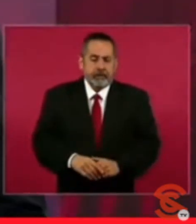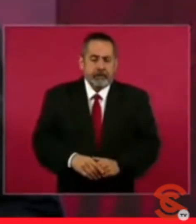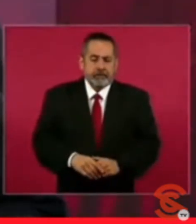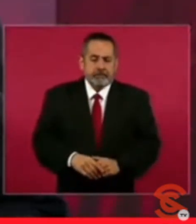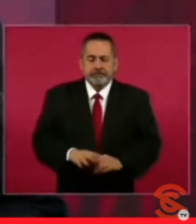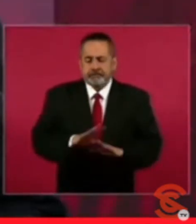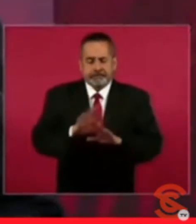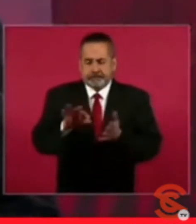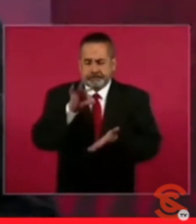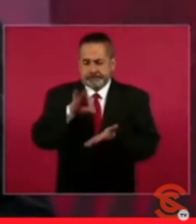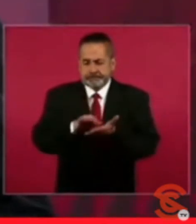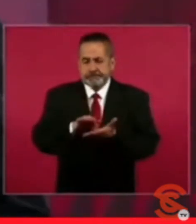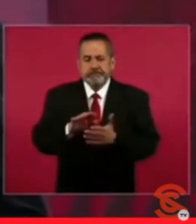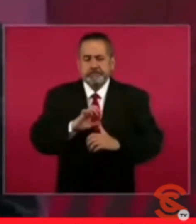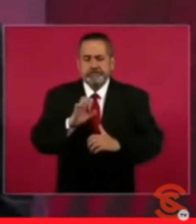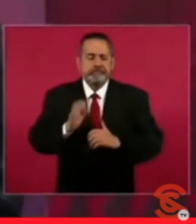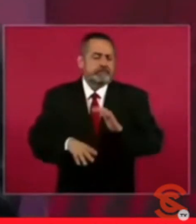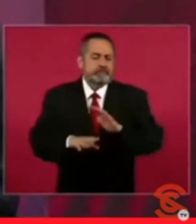Ya.